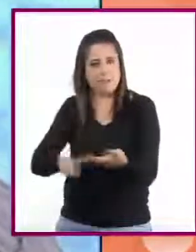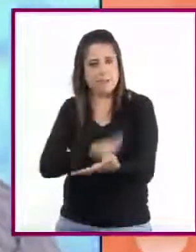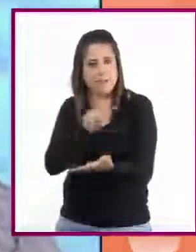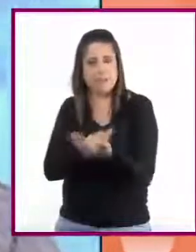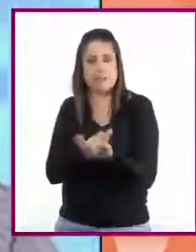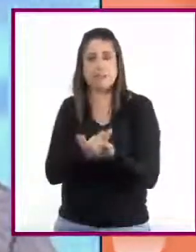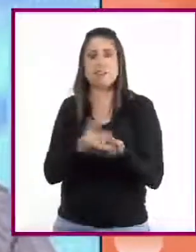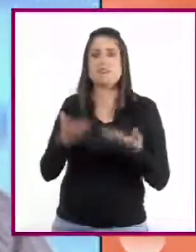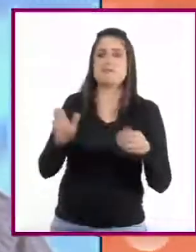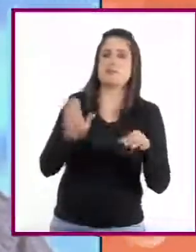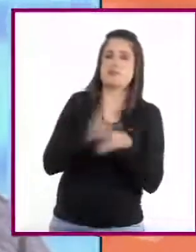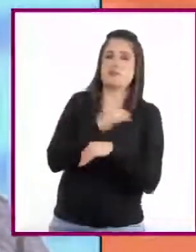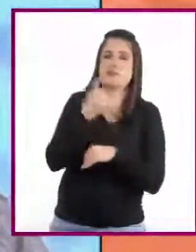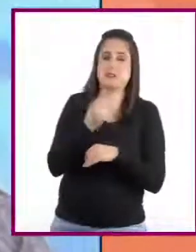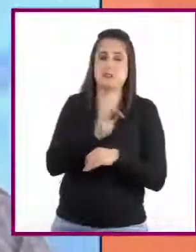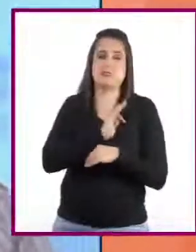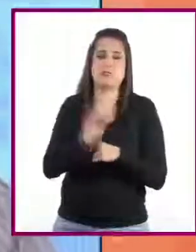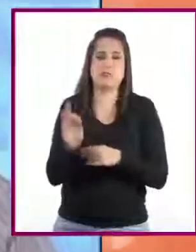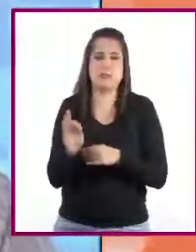Porque esto puede ser,